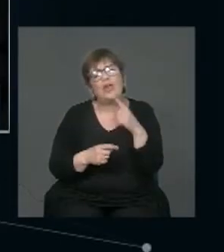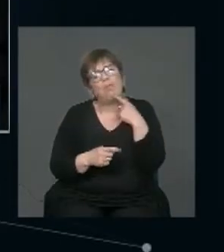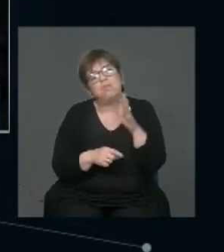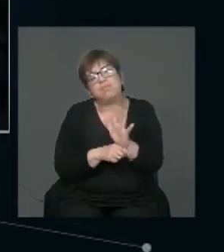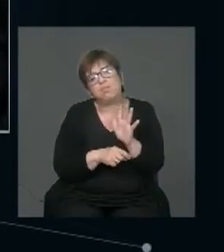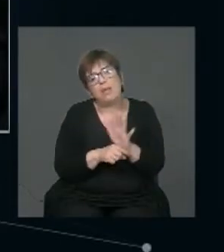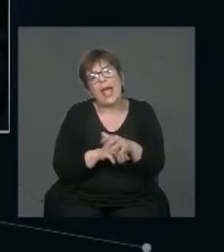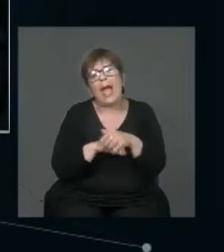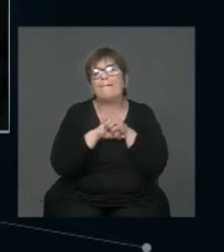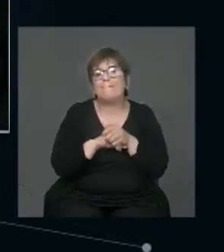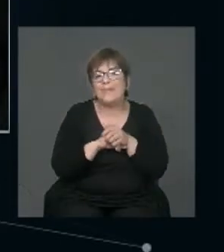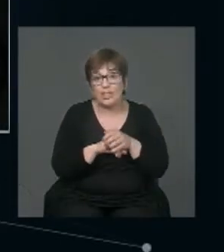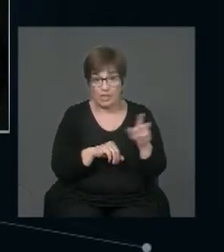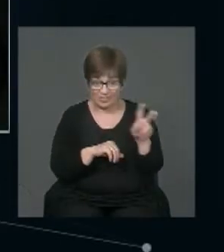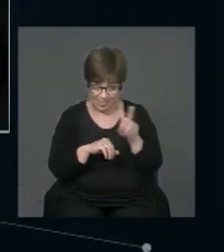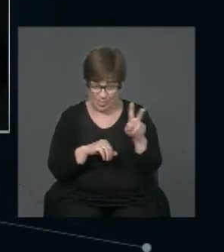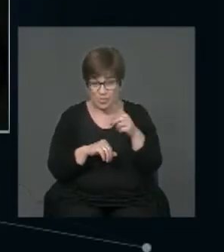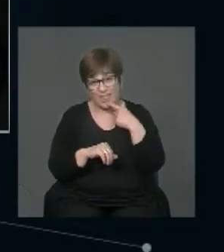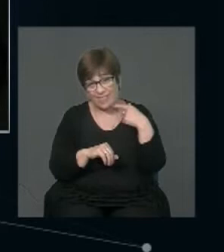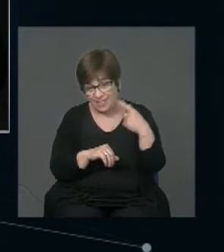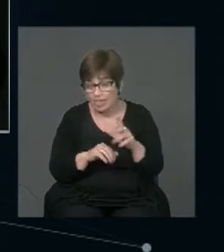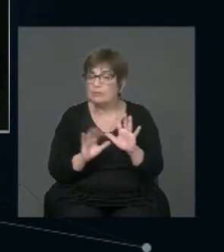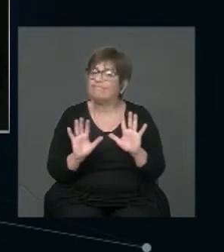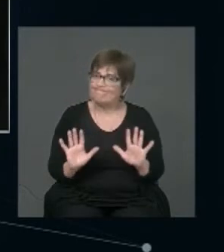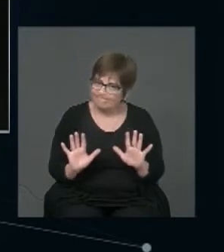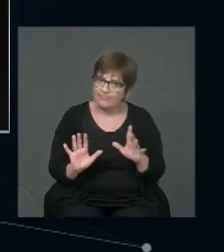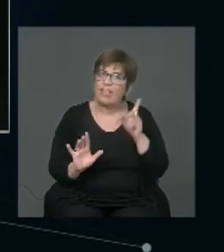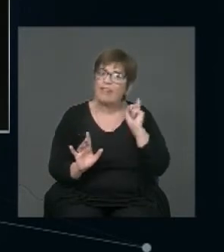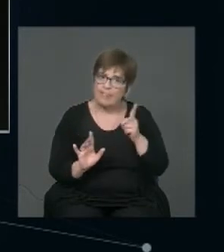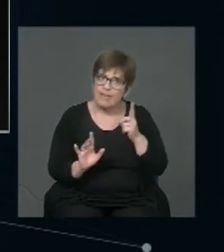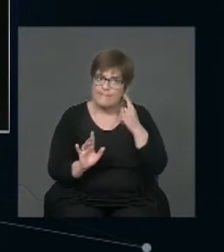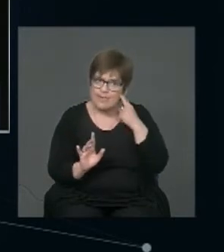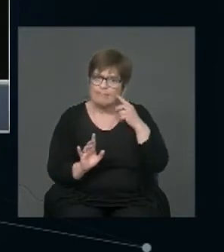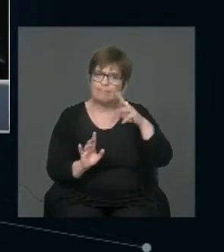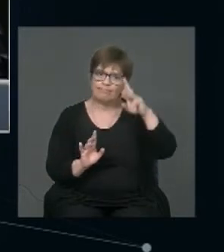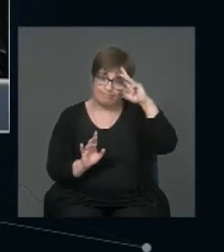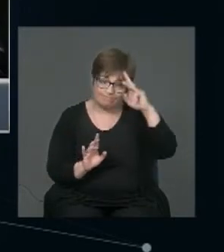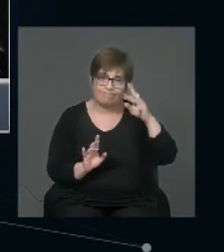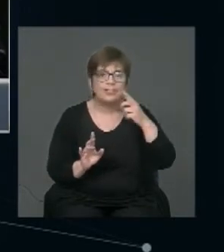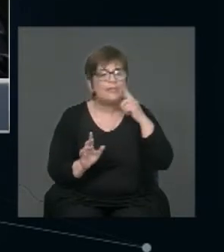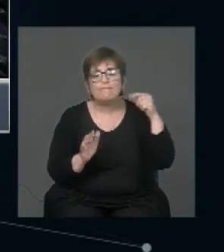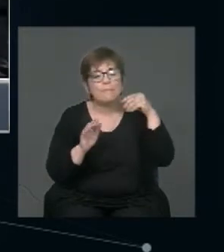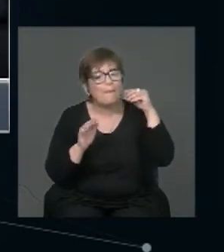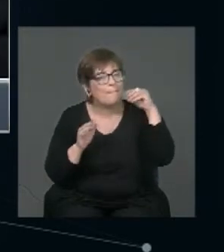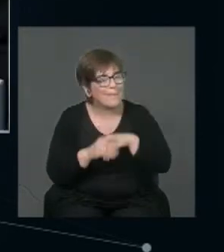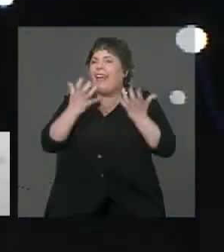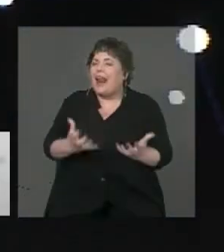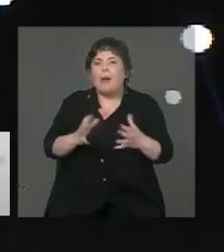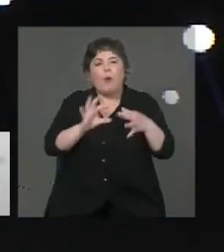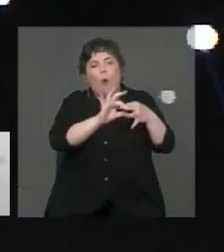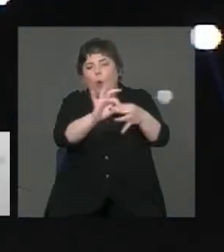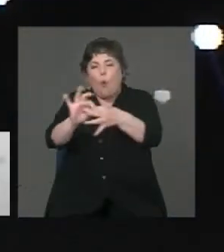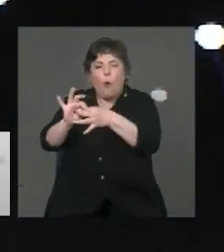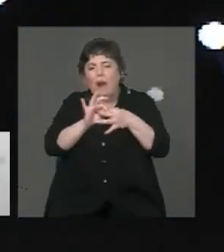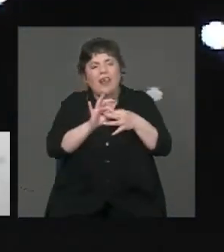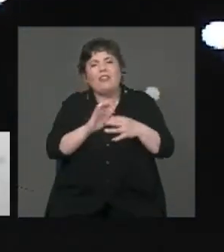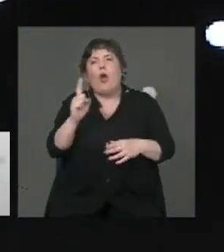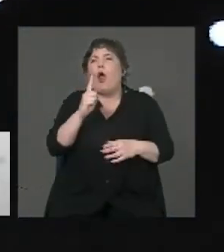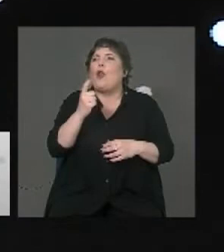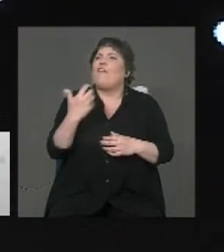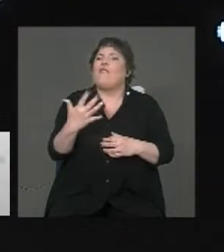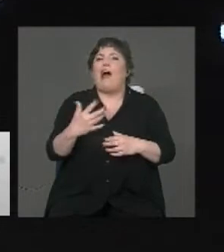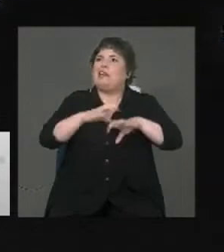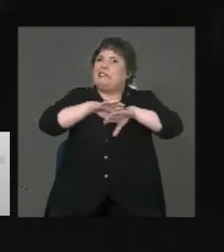y que hicieron un exhaustivo análisis además de los puntos fuertes y débiles de ambos presidenciables. No vale